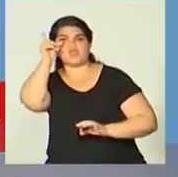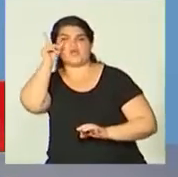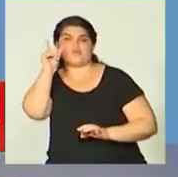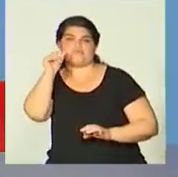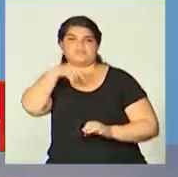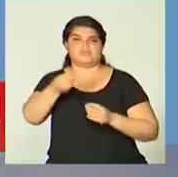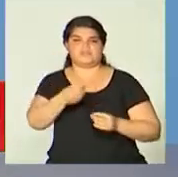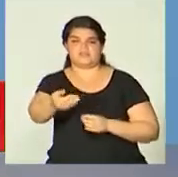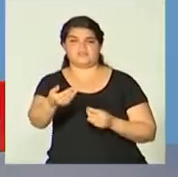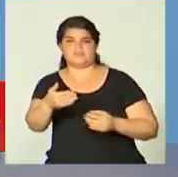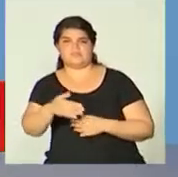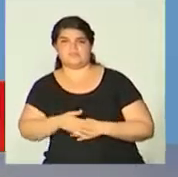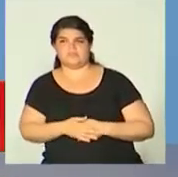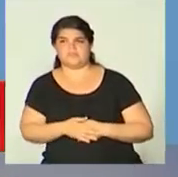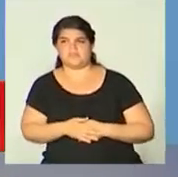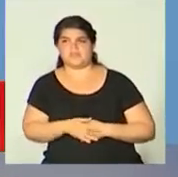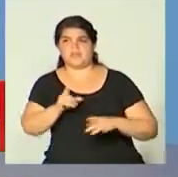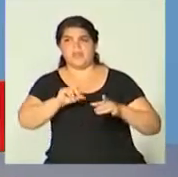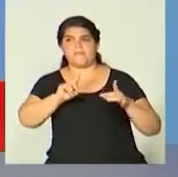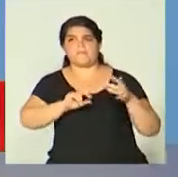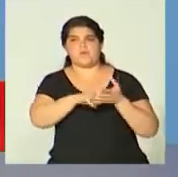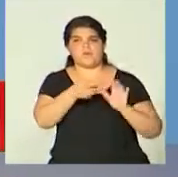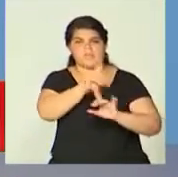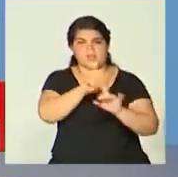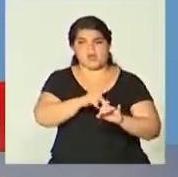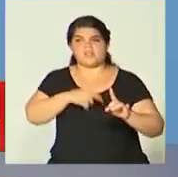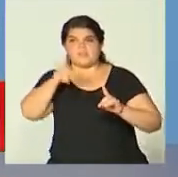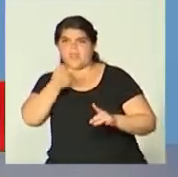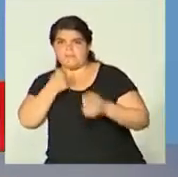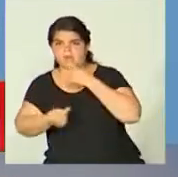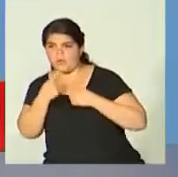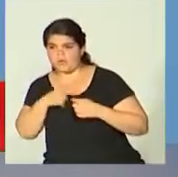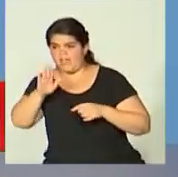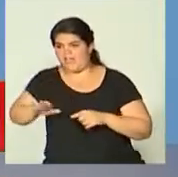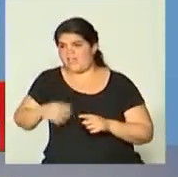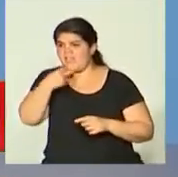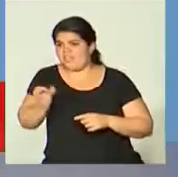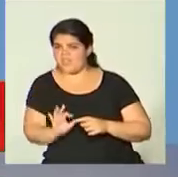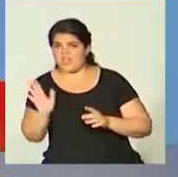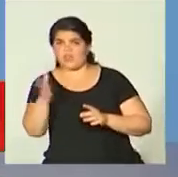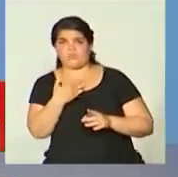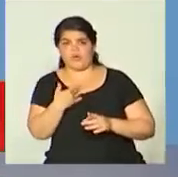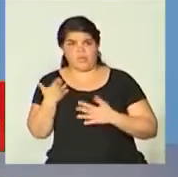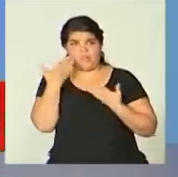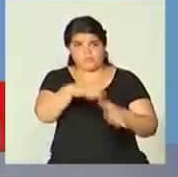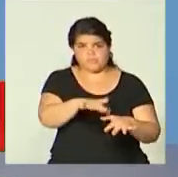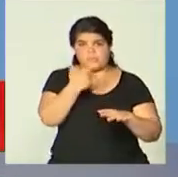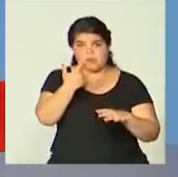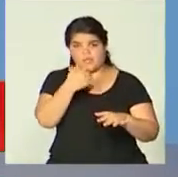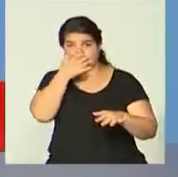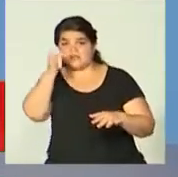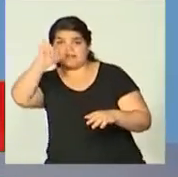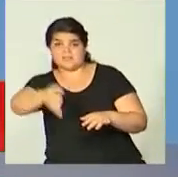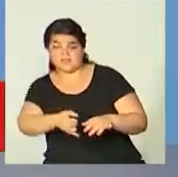por ahí nos preguntaban a nosotras no pero podemos ir con los niños con las niñas si podemos y toda la familia digamos justamente uno el